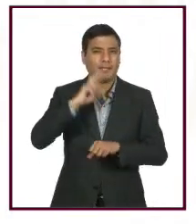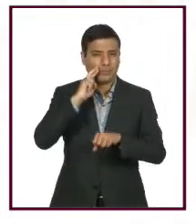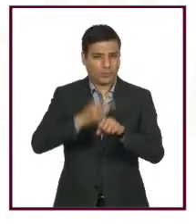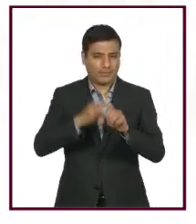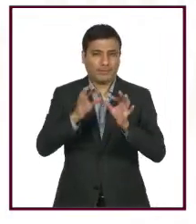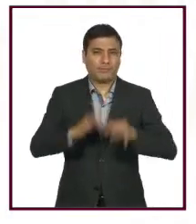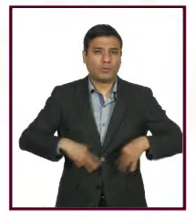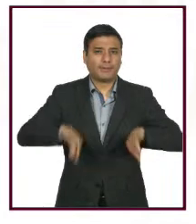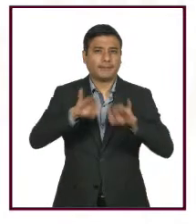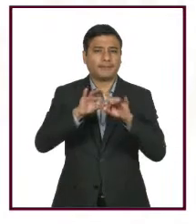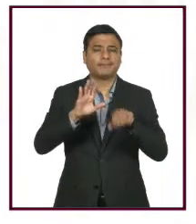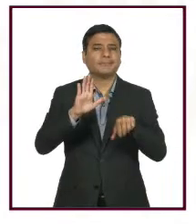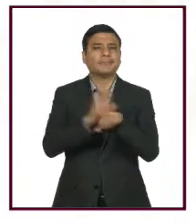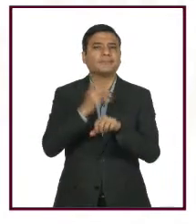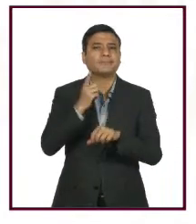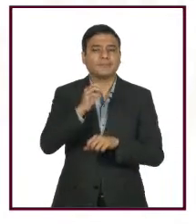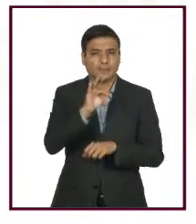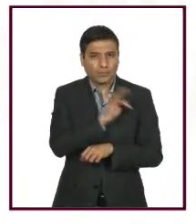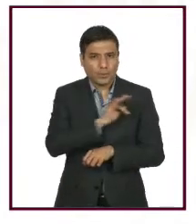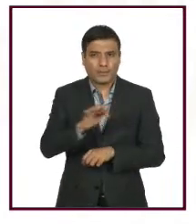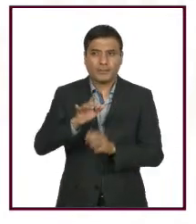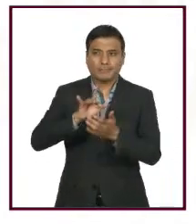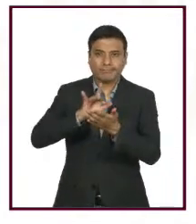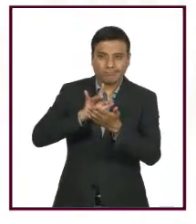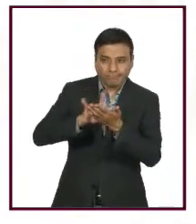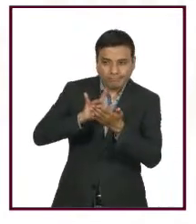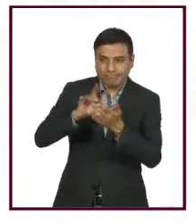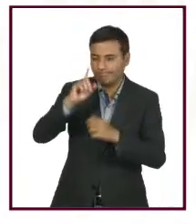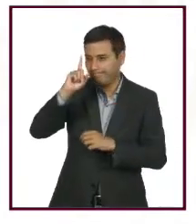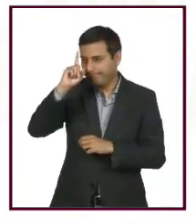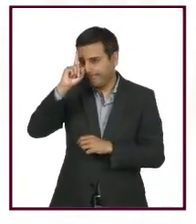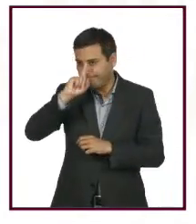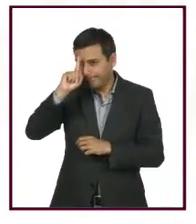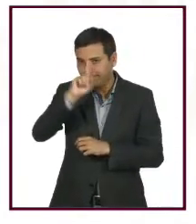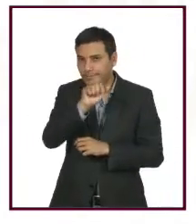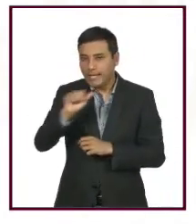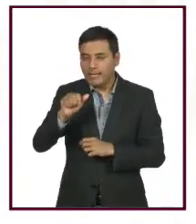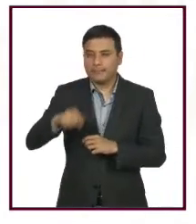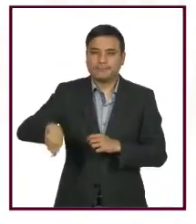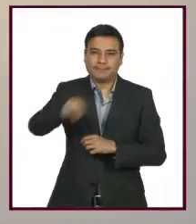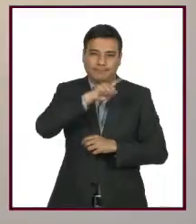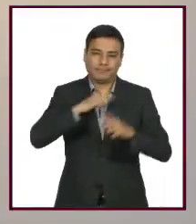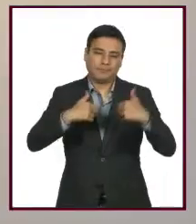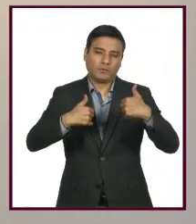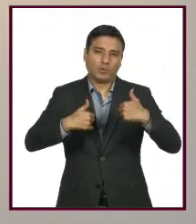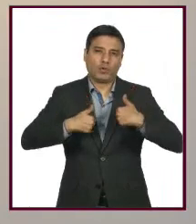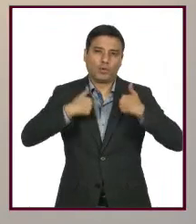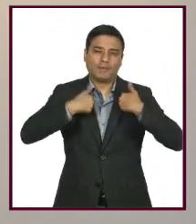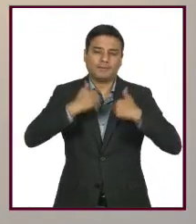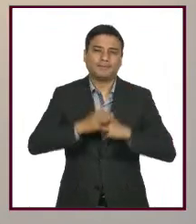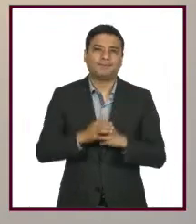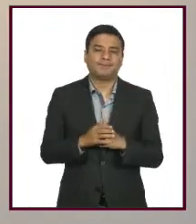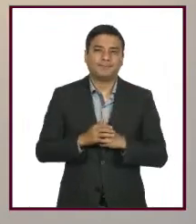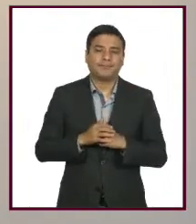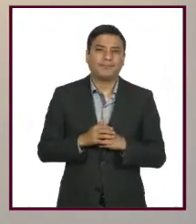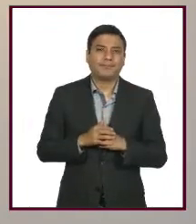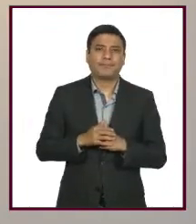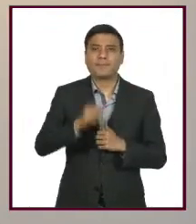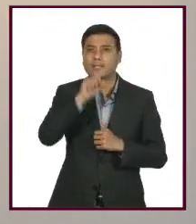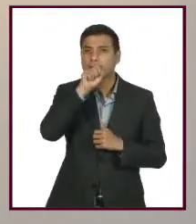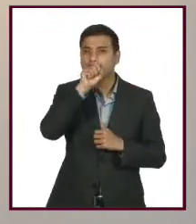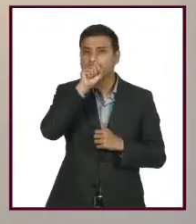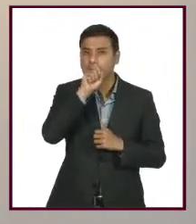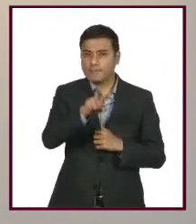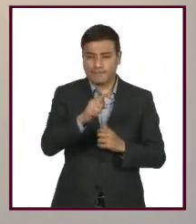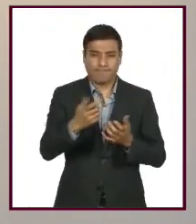ya que acompañan, asesoran y orientan a las niñas, niños y adolescentes. Y muchas veces también podemos ver que